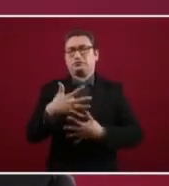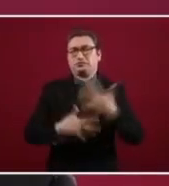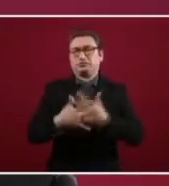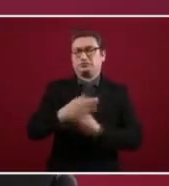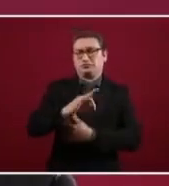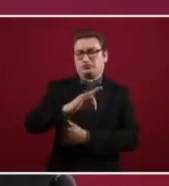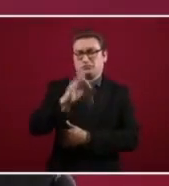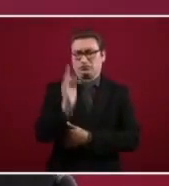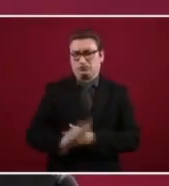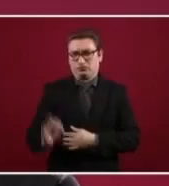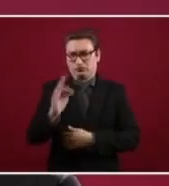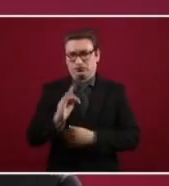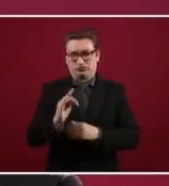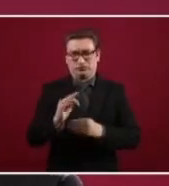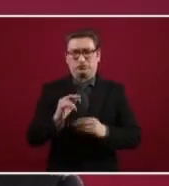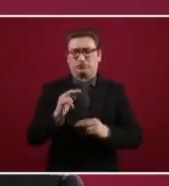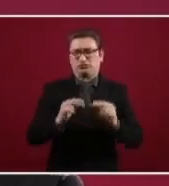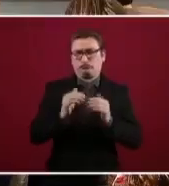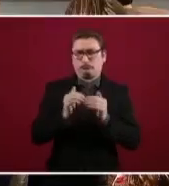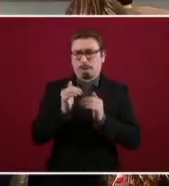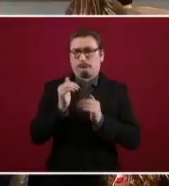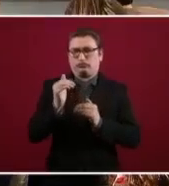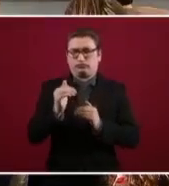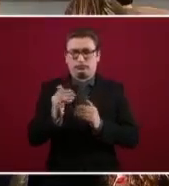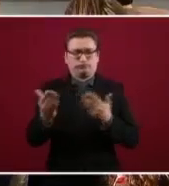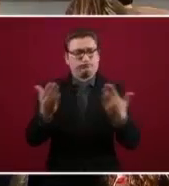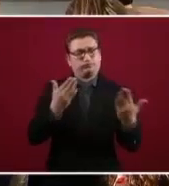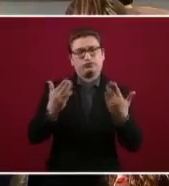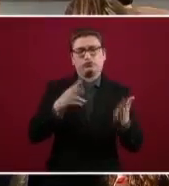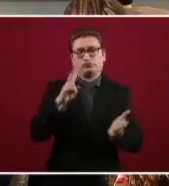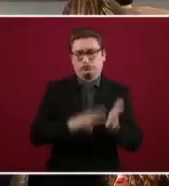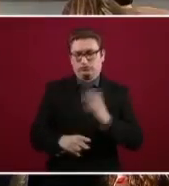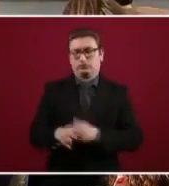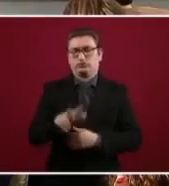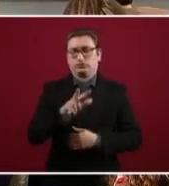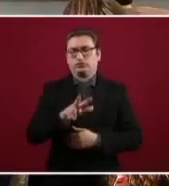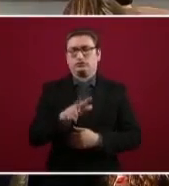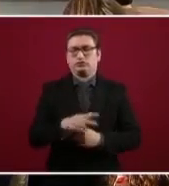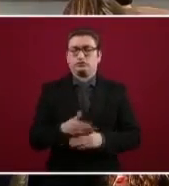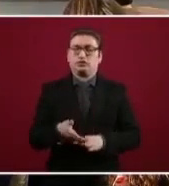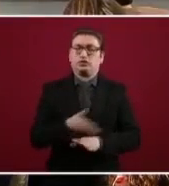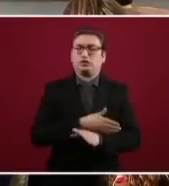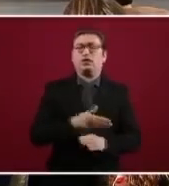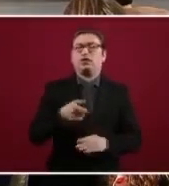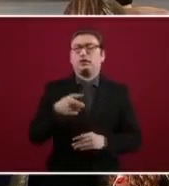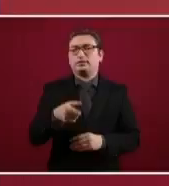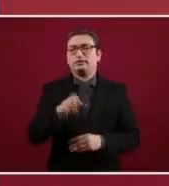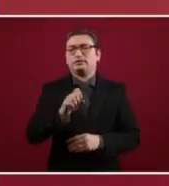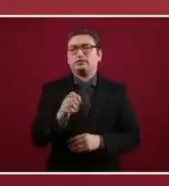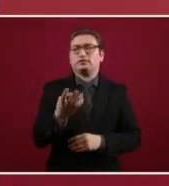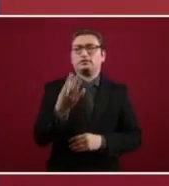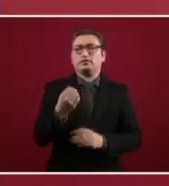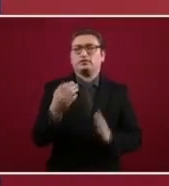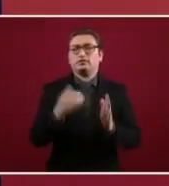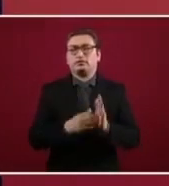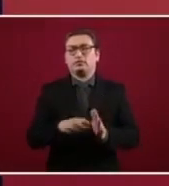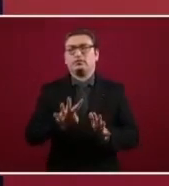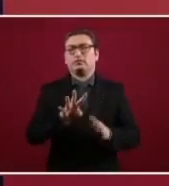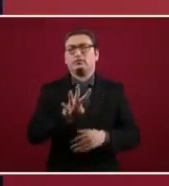ciento de crecimiento respecto al 2018 cuando se registraron 69 mil